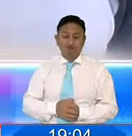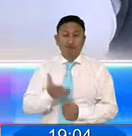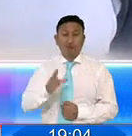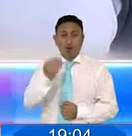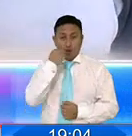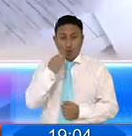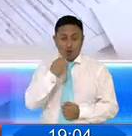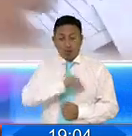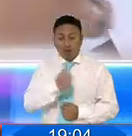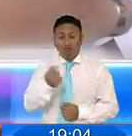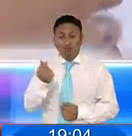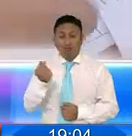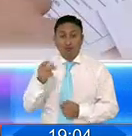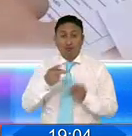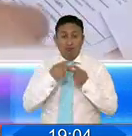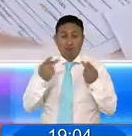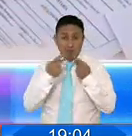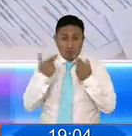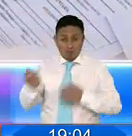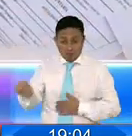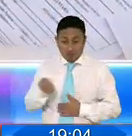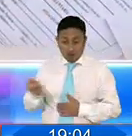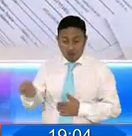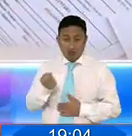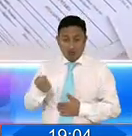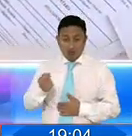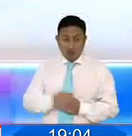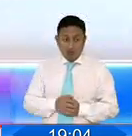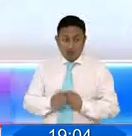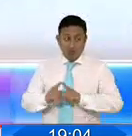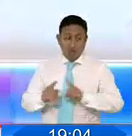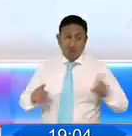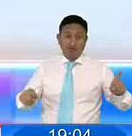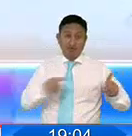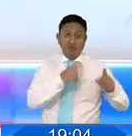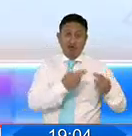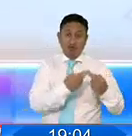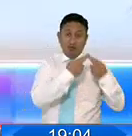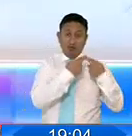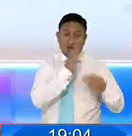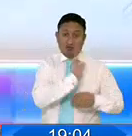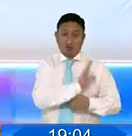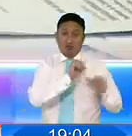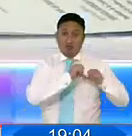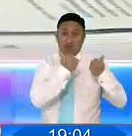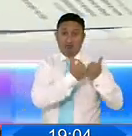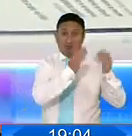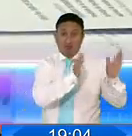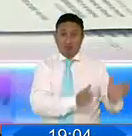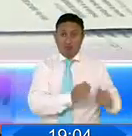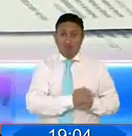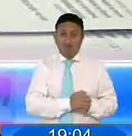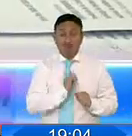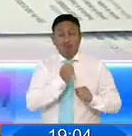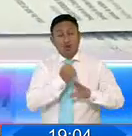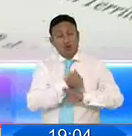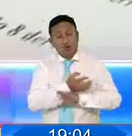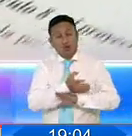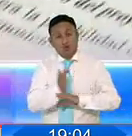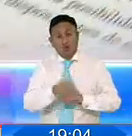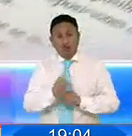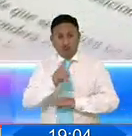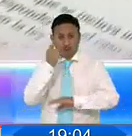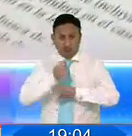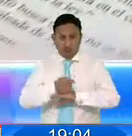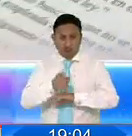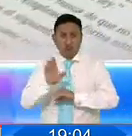u otros ingresos de fondos públicos que no sean las correspondientes a su función de asambleísta. Entre las recomendaciones se dicta